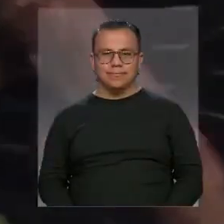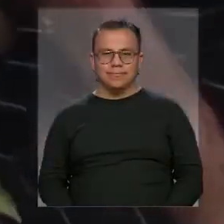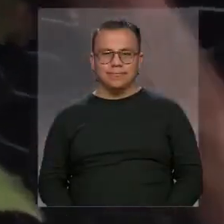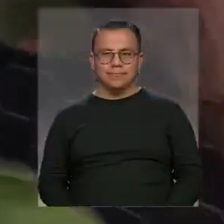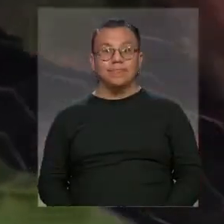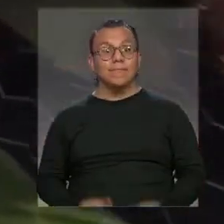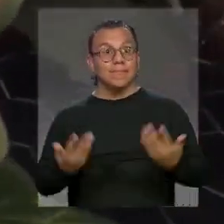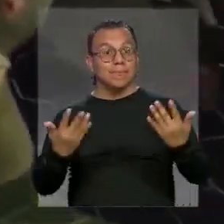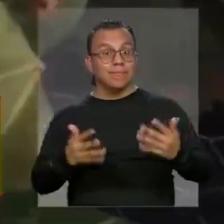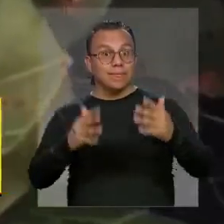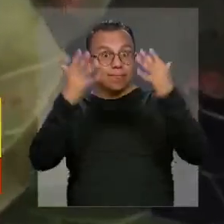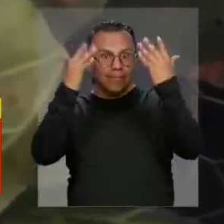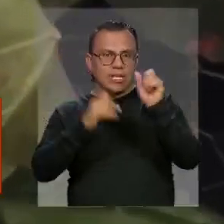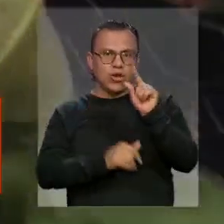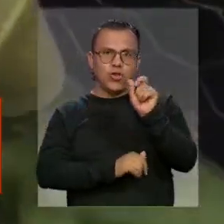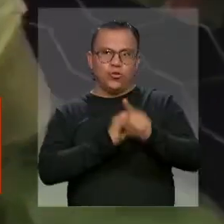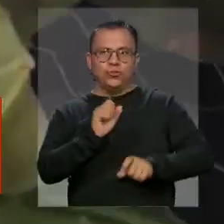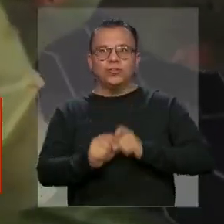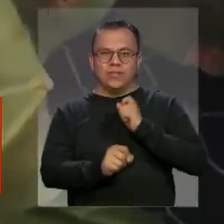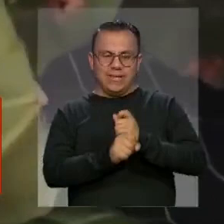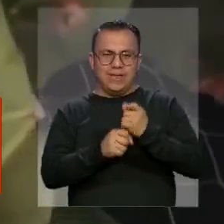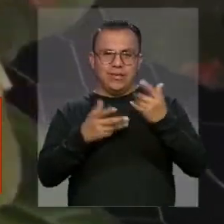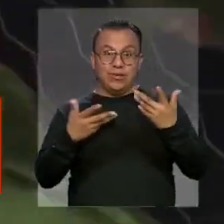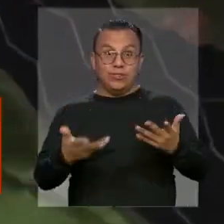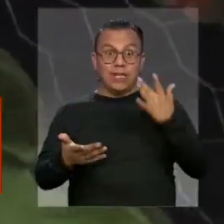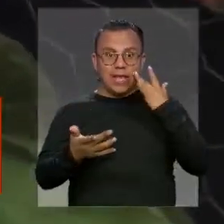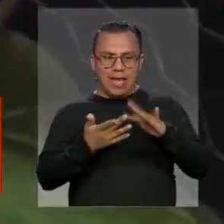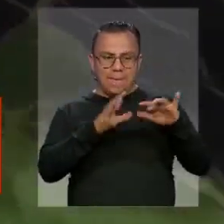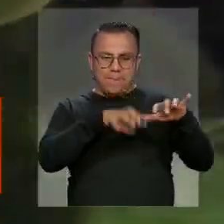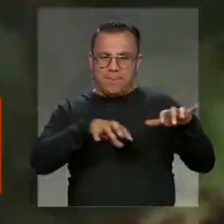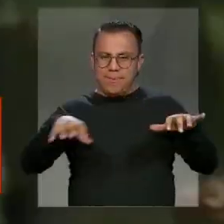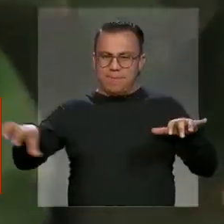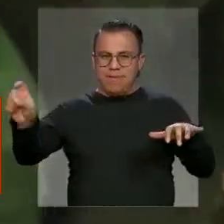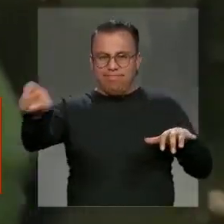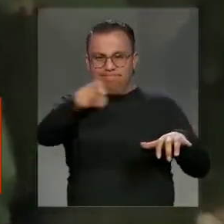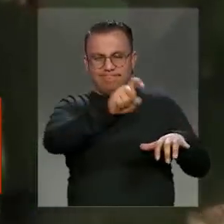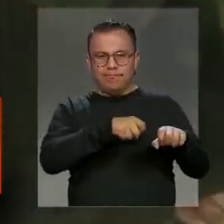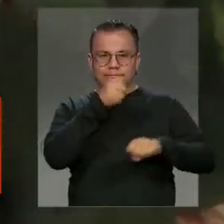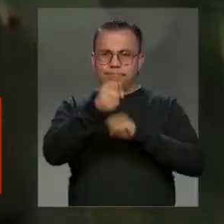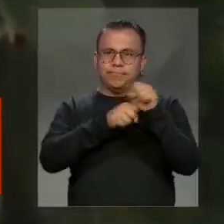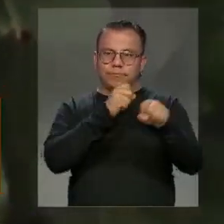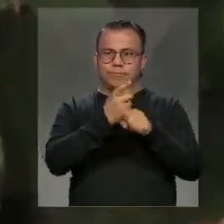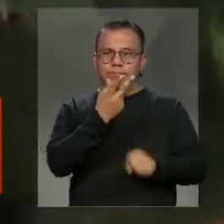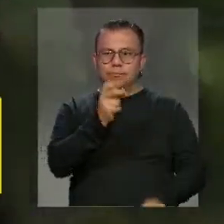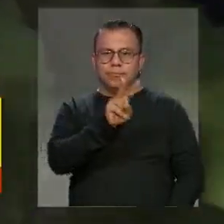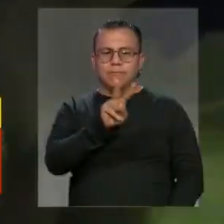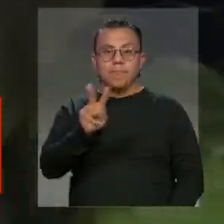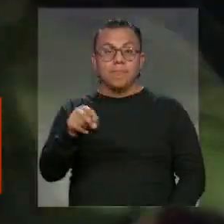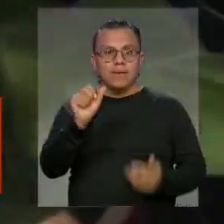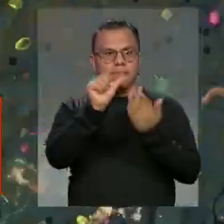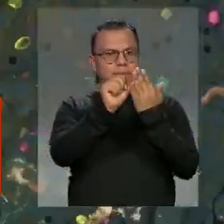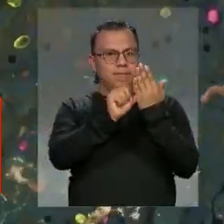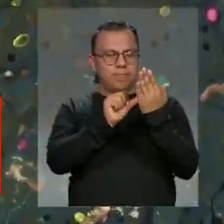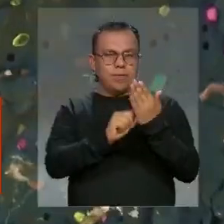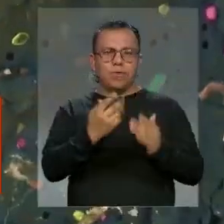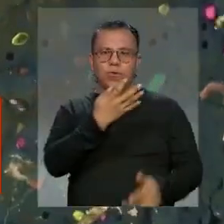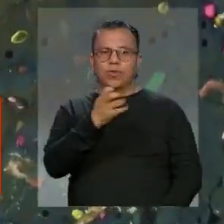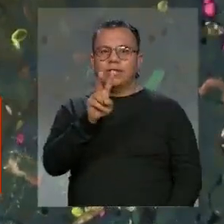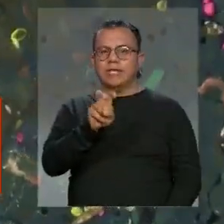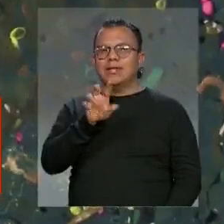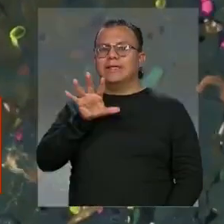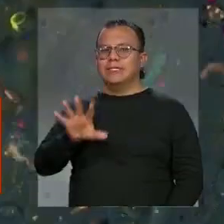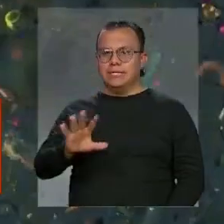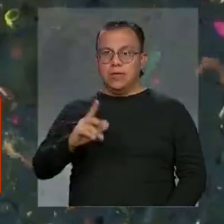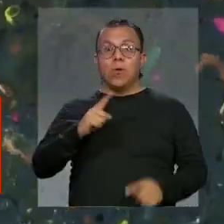La celebración de los 11 años, titulada Gala Rodante 2022, presentó una programación de las 475